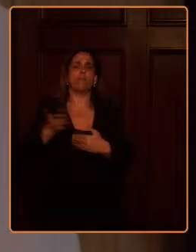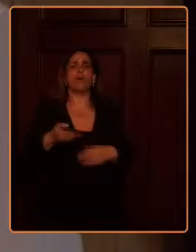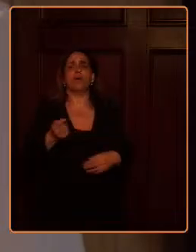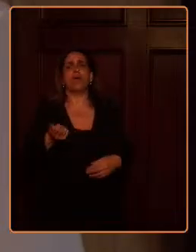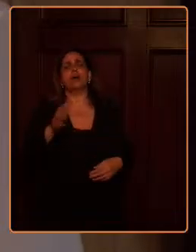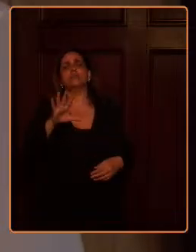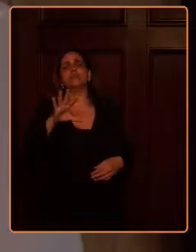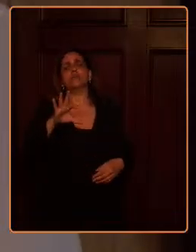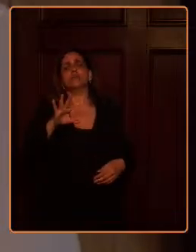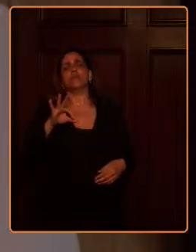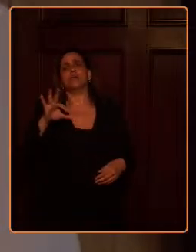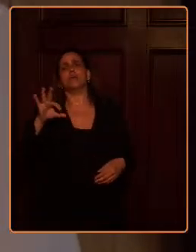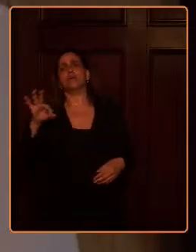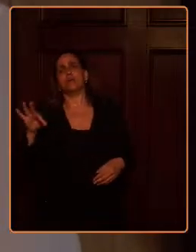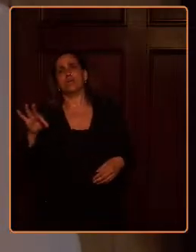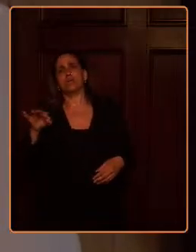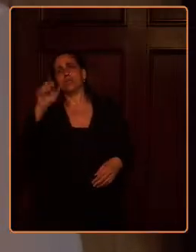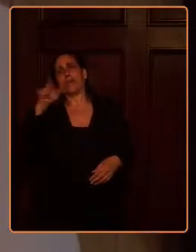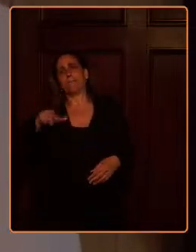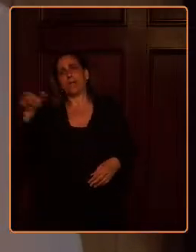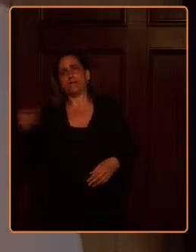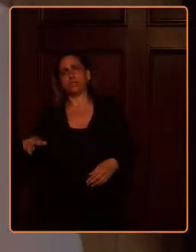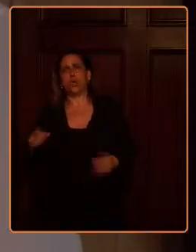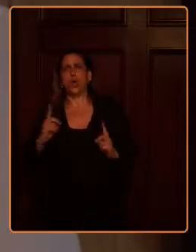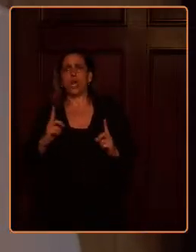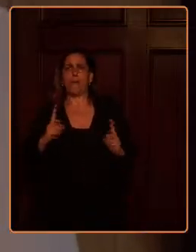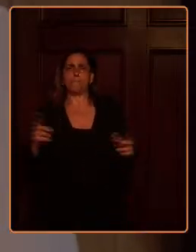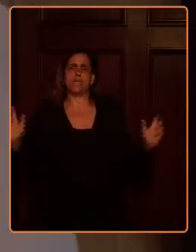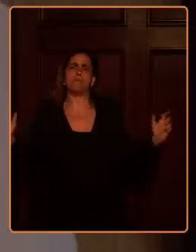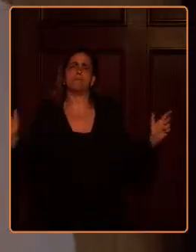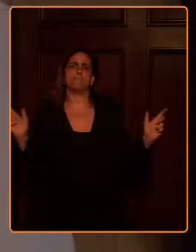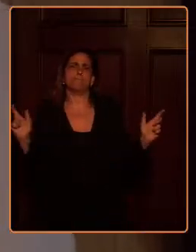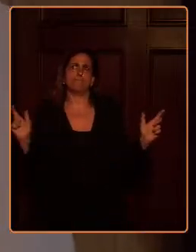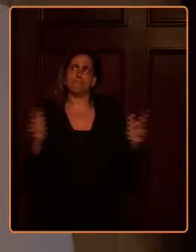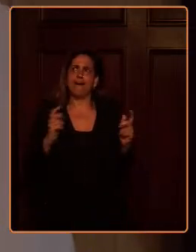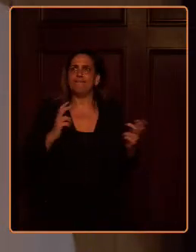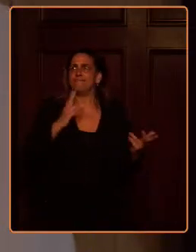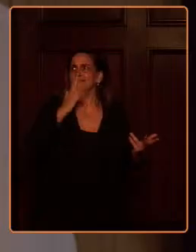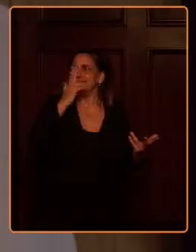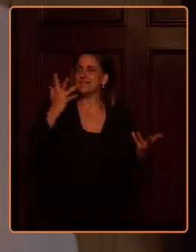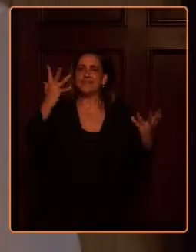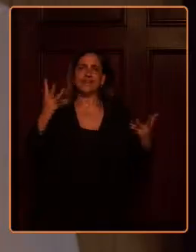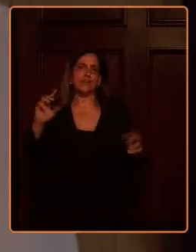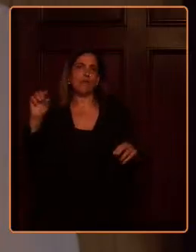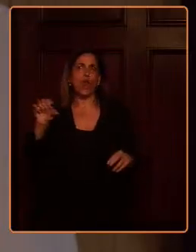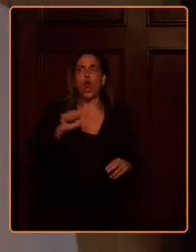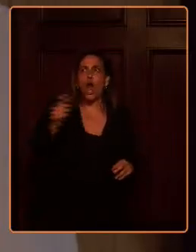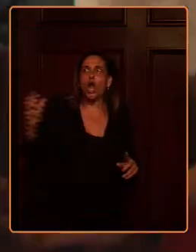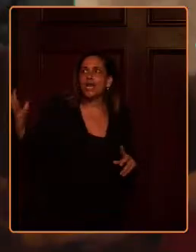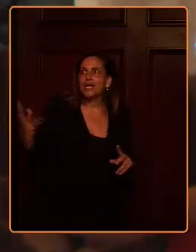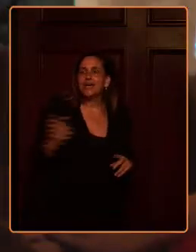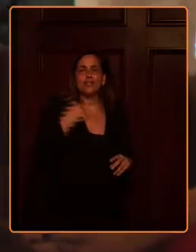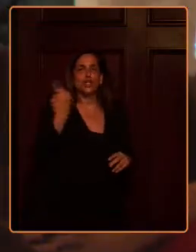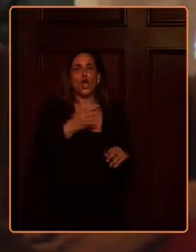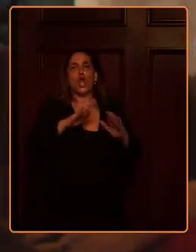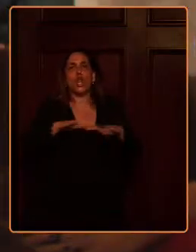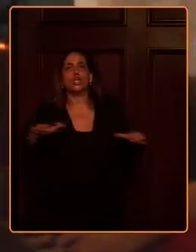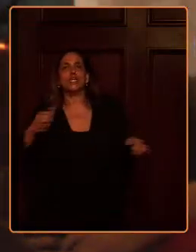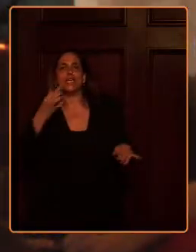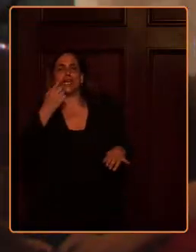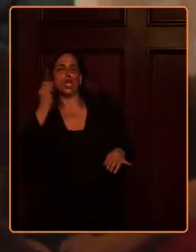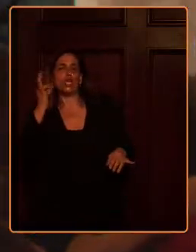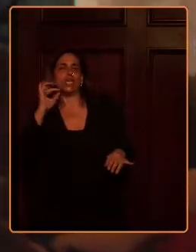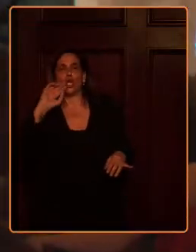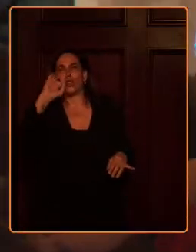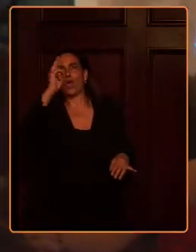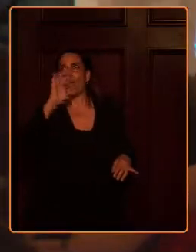500, tenemos las mismas convicciones y lo que queremos es llegar a todos los niños y todas las niñas del